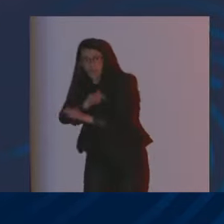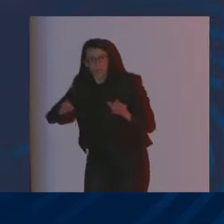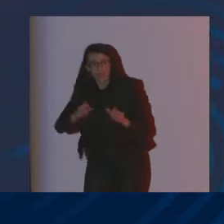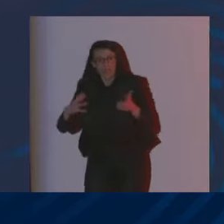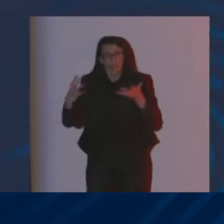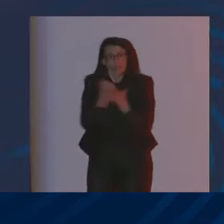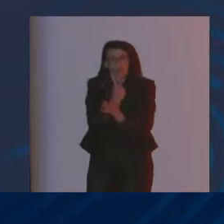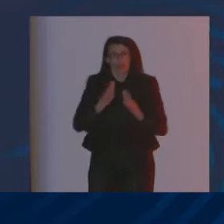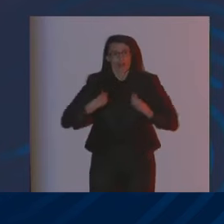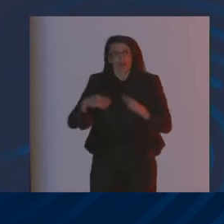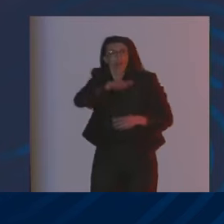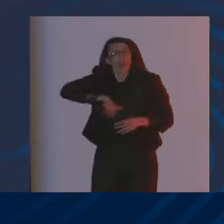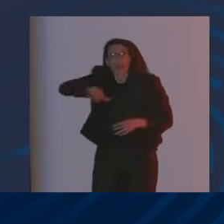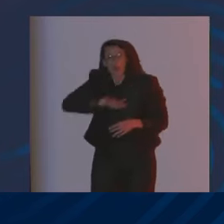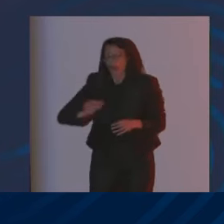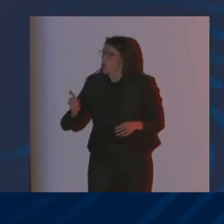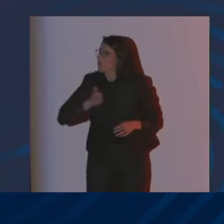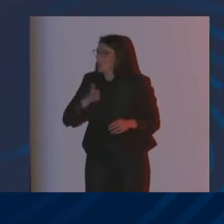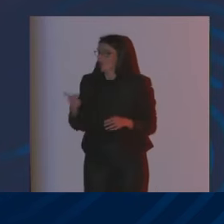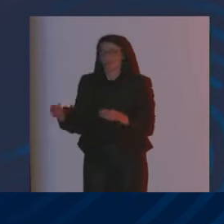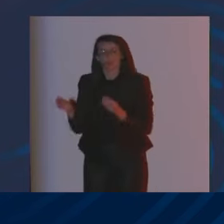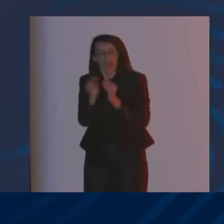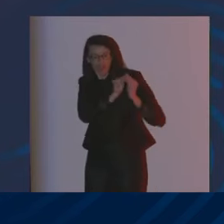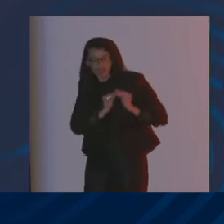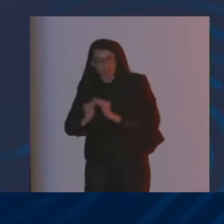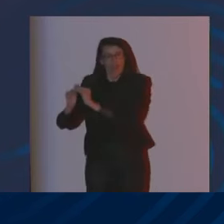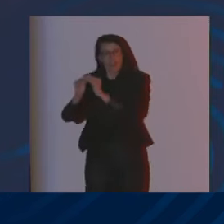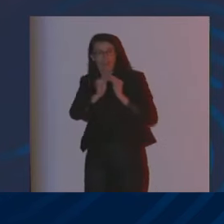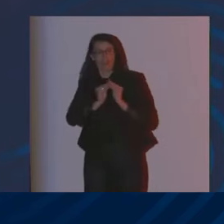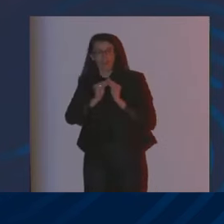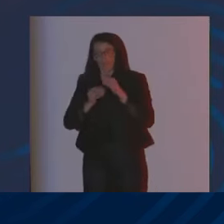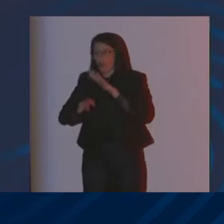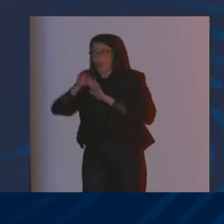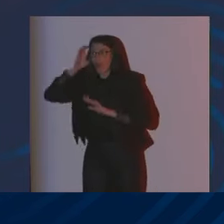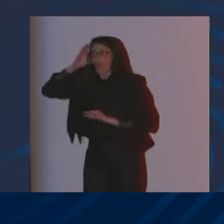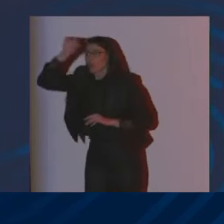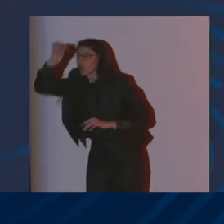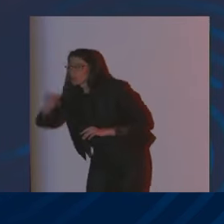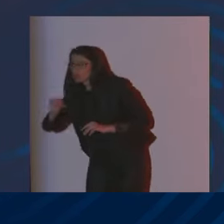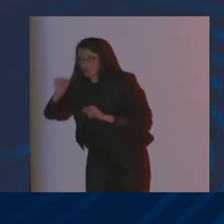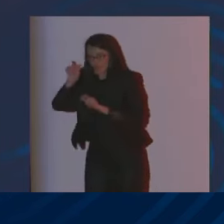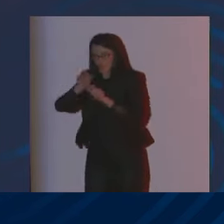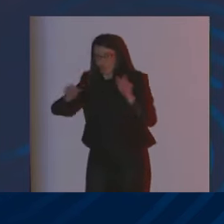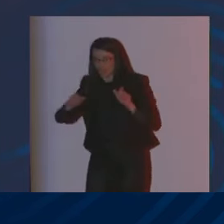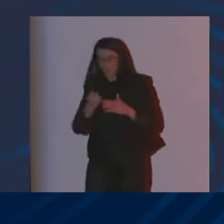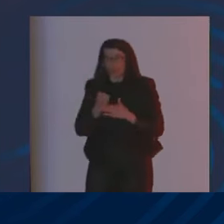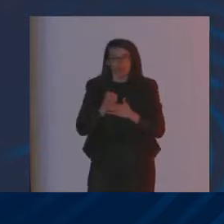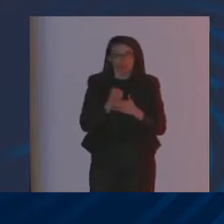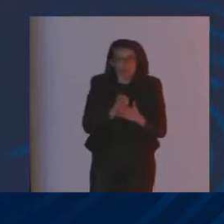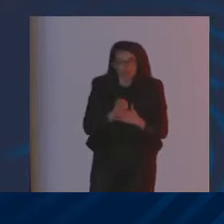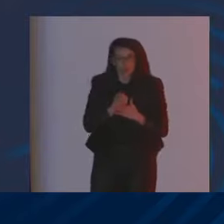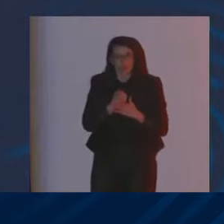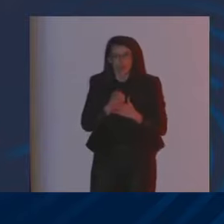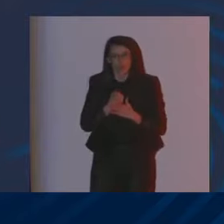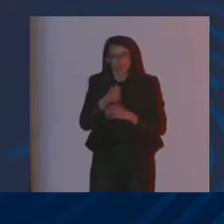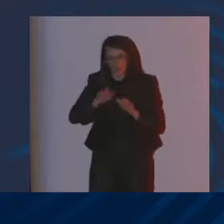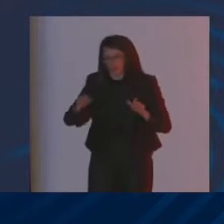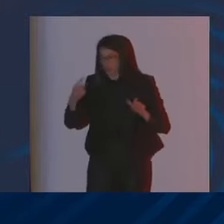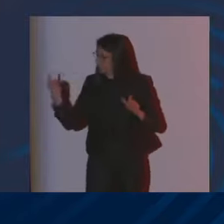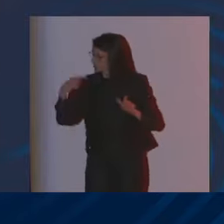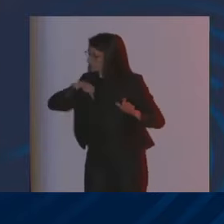tenga las mismas oportunidades. Seguimos escuchando y acompañando a las personas que se sienten solas, sea cual sea su